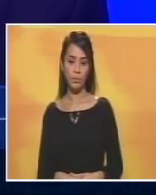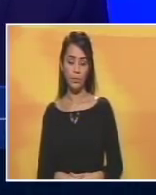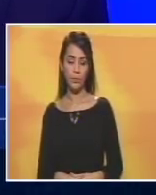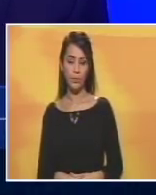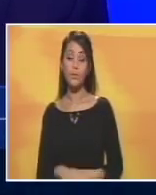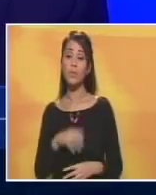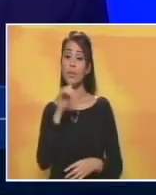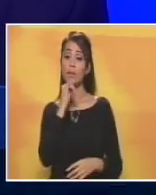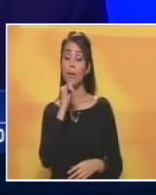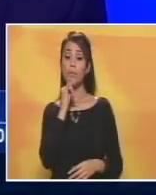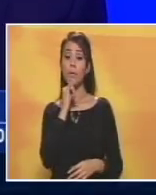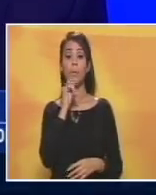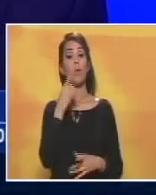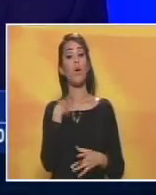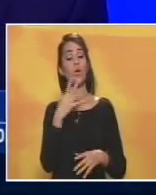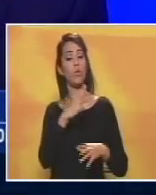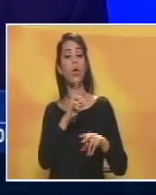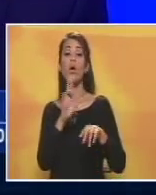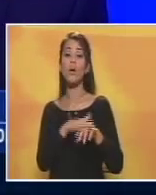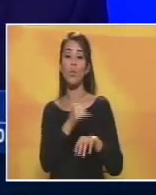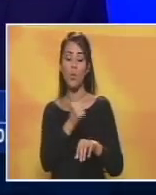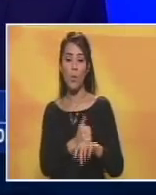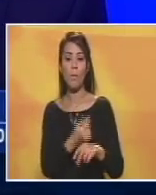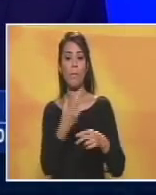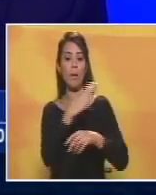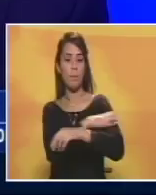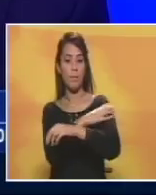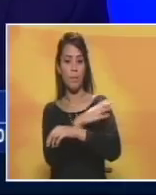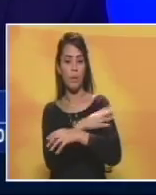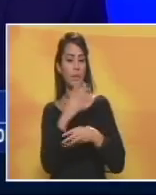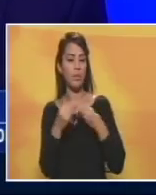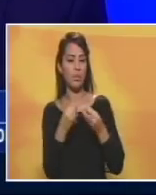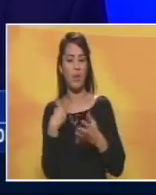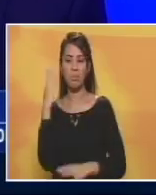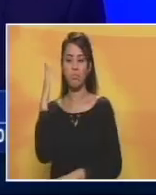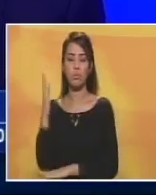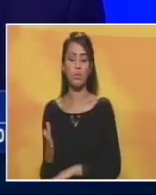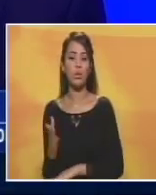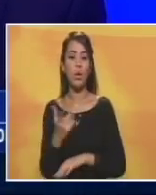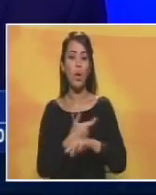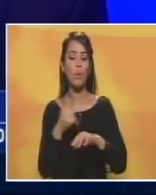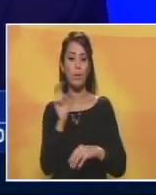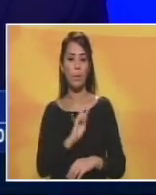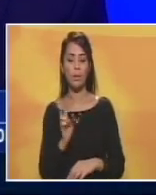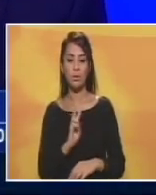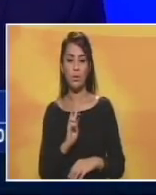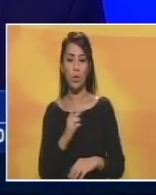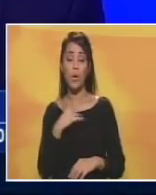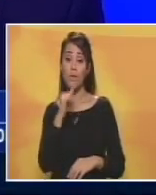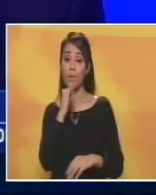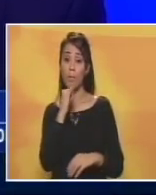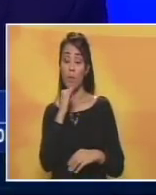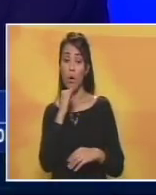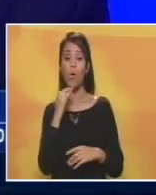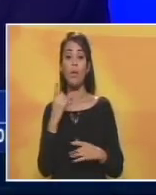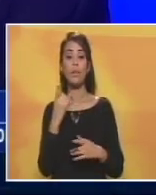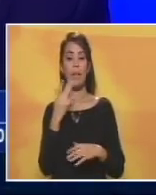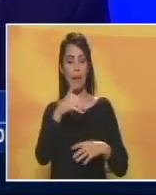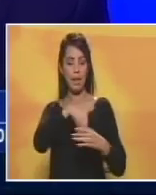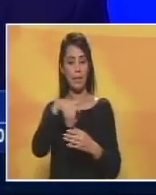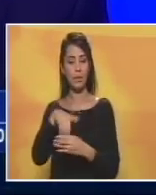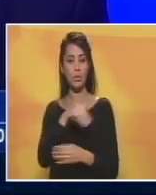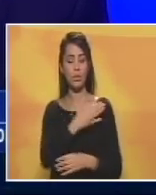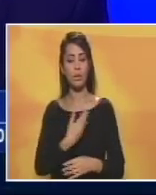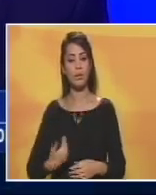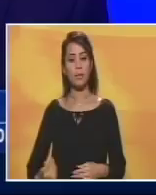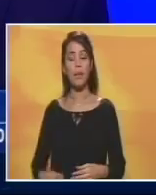lado, Torrealba responsabilizó a la oposición por la posible ejecución de nuevas sanciones contra el gobierno venezolano tras el anuncio de las elecciones y la